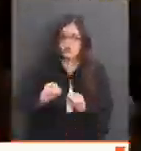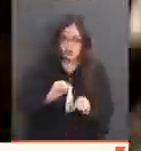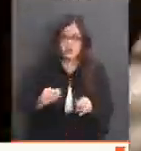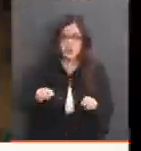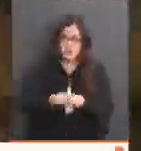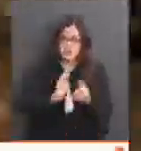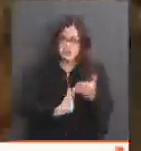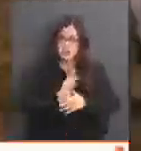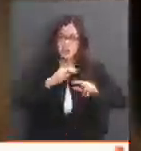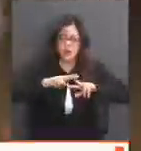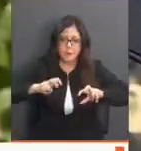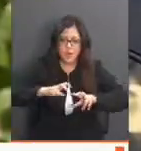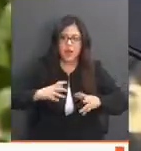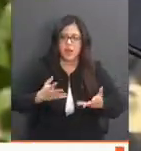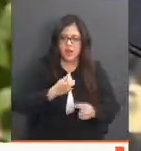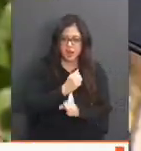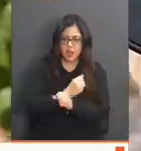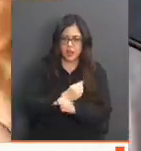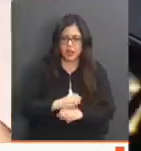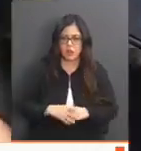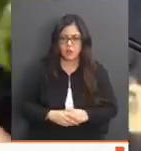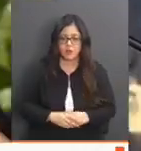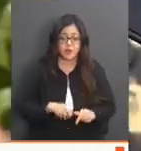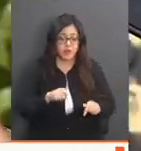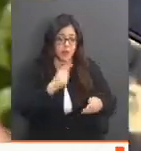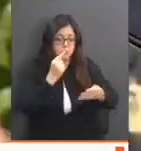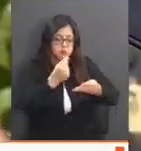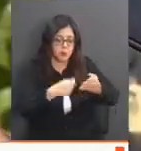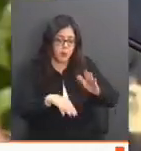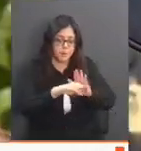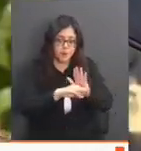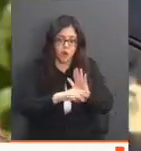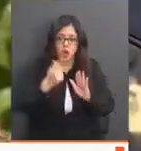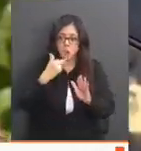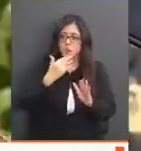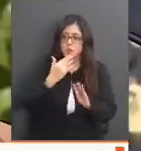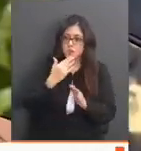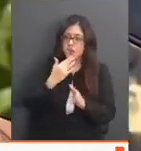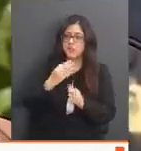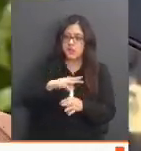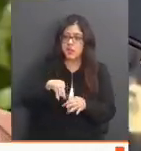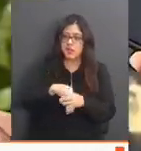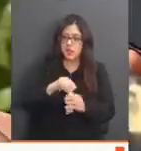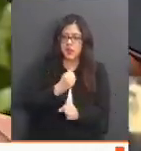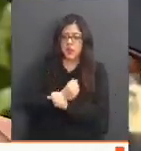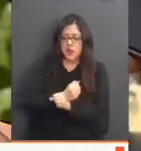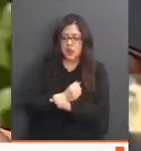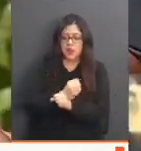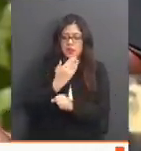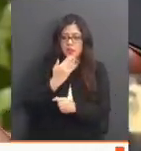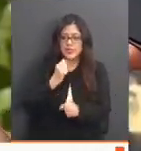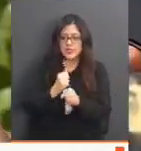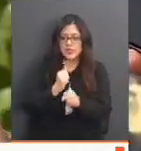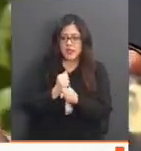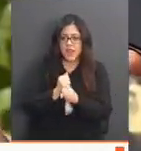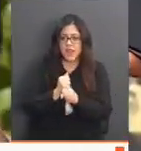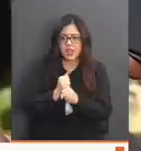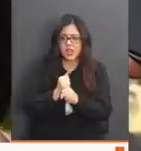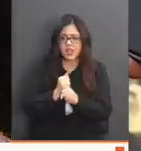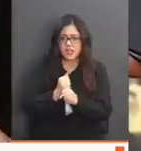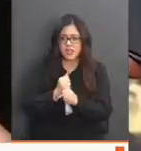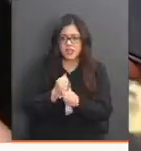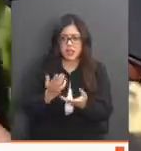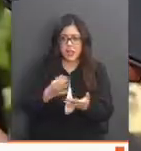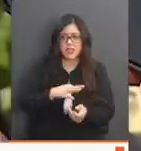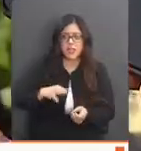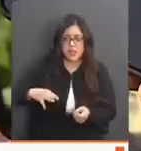de una investigación en Carabineros. Hay una revisión de protocolos, pero también hay una revisión interna de Carabineros y al mismo tiempo se está trabajando en el